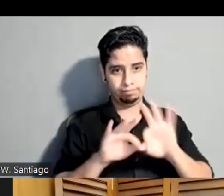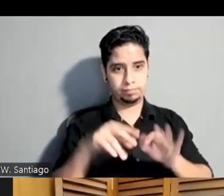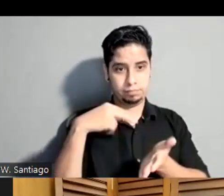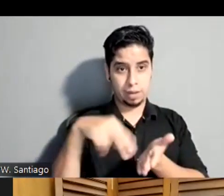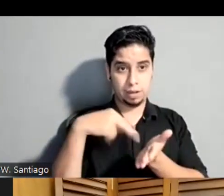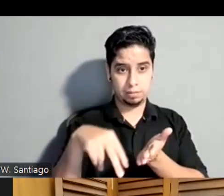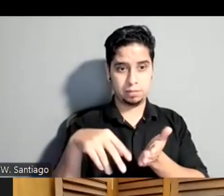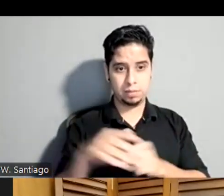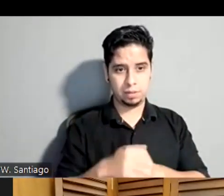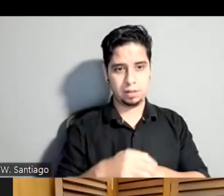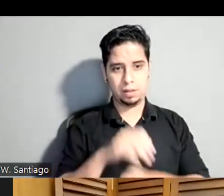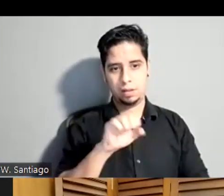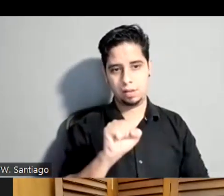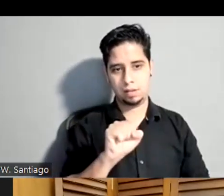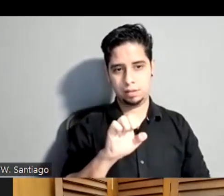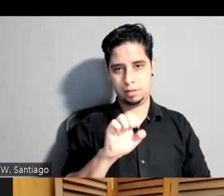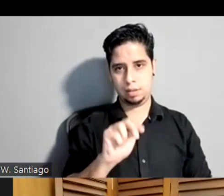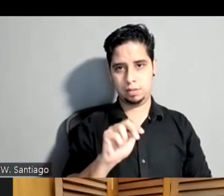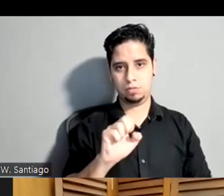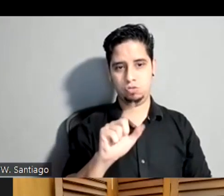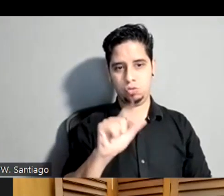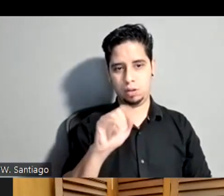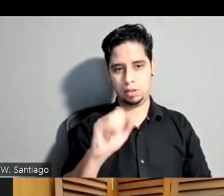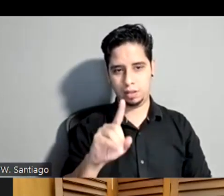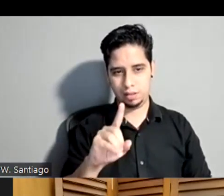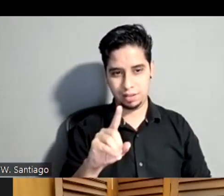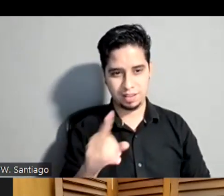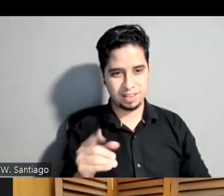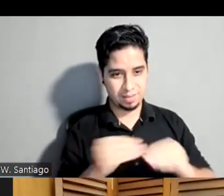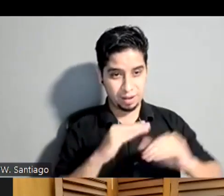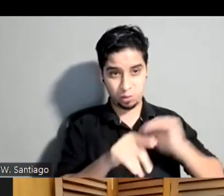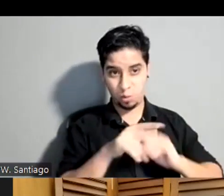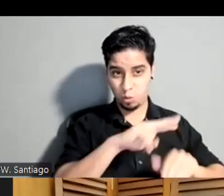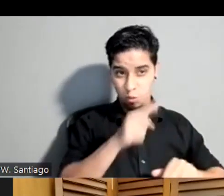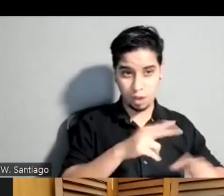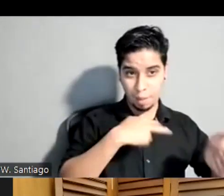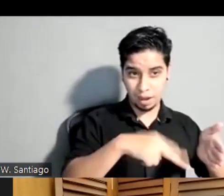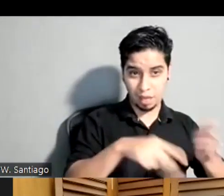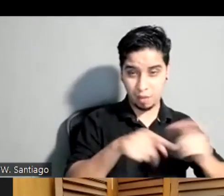baile, es la sensualidad. Salomé, si nunca has bailado.